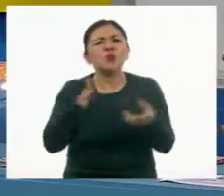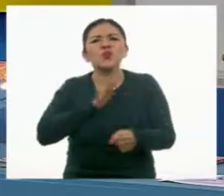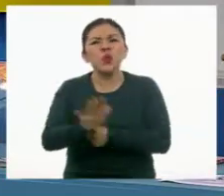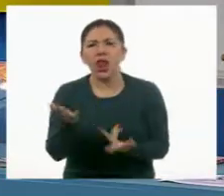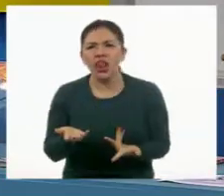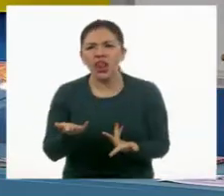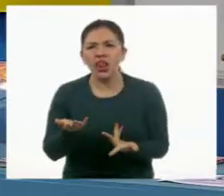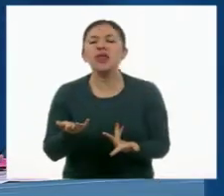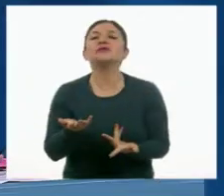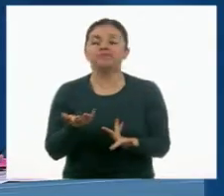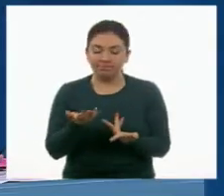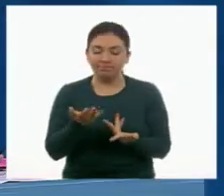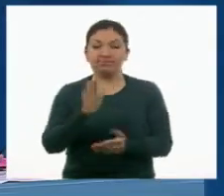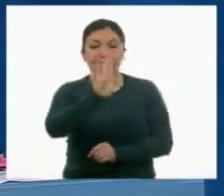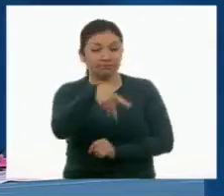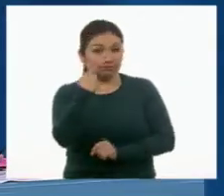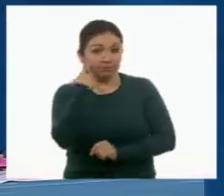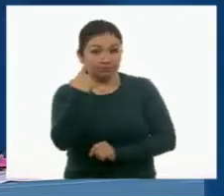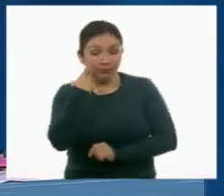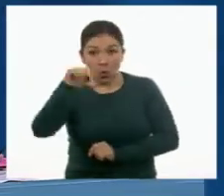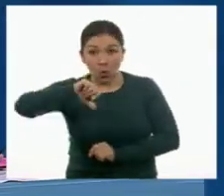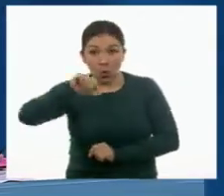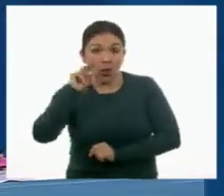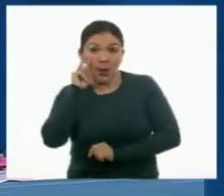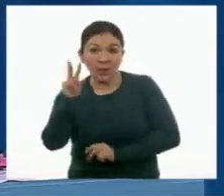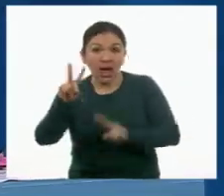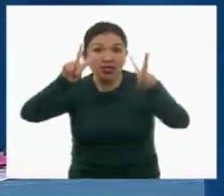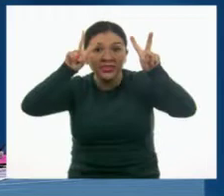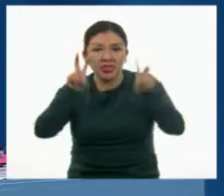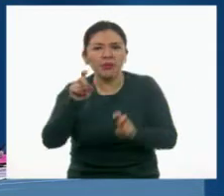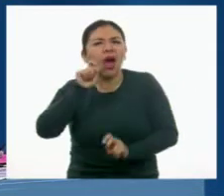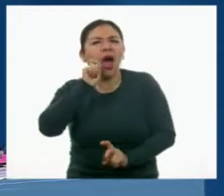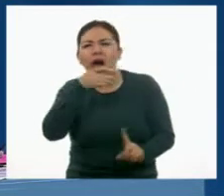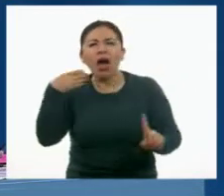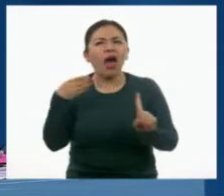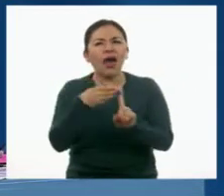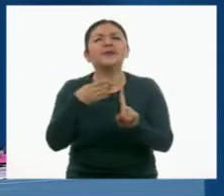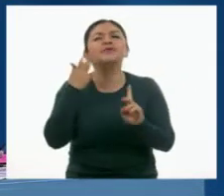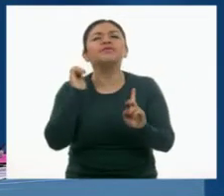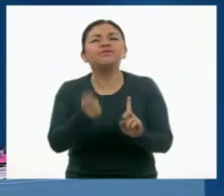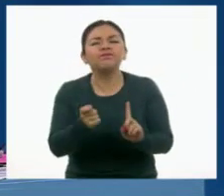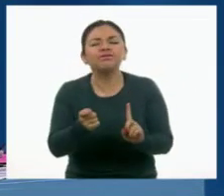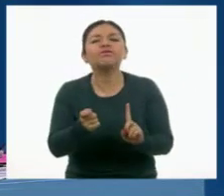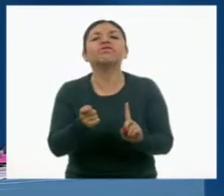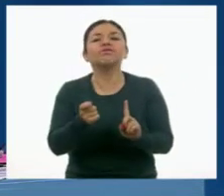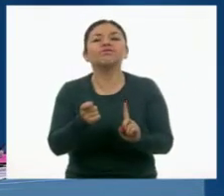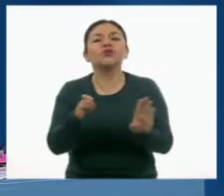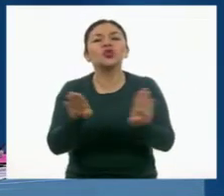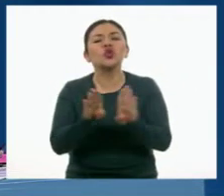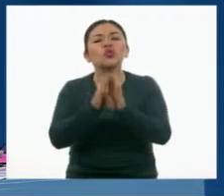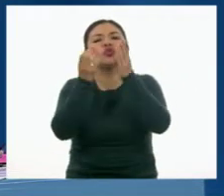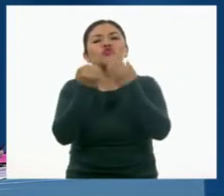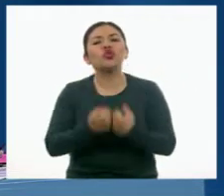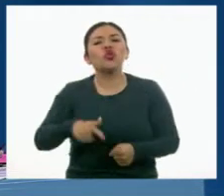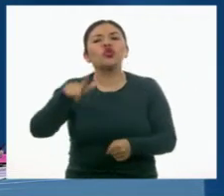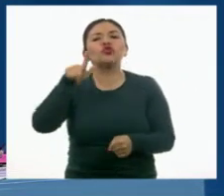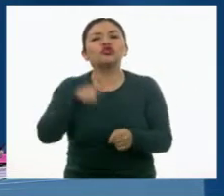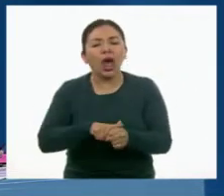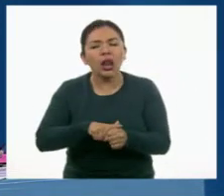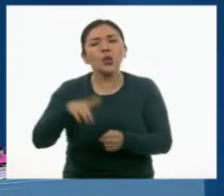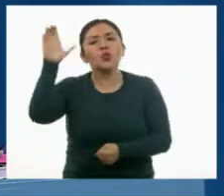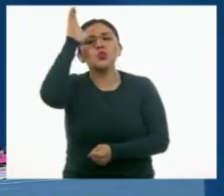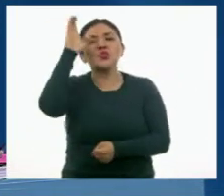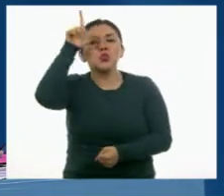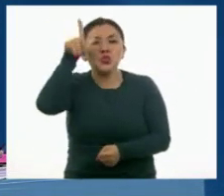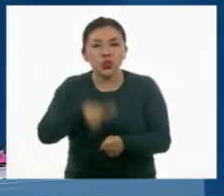hoy? María, vamos a ver un tema que tiene que ver con el ámbito social y